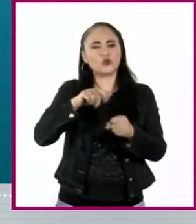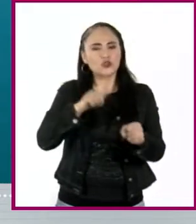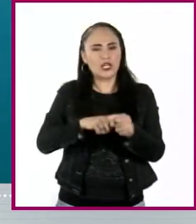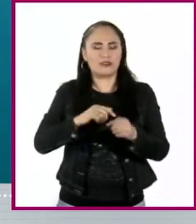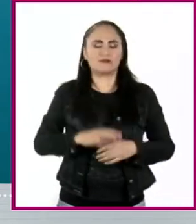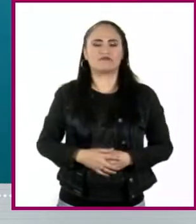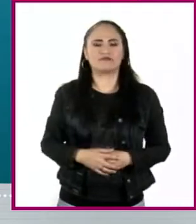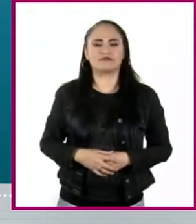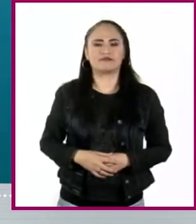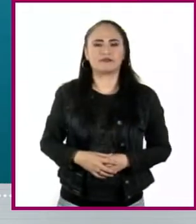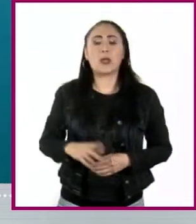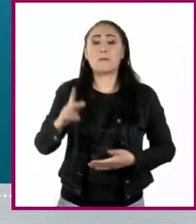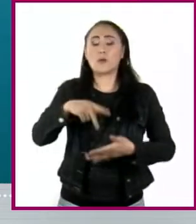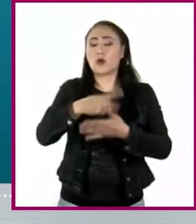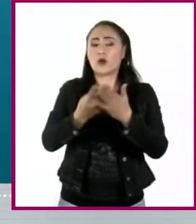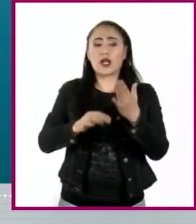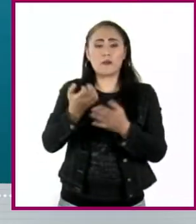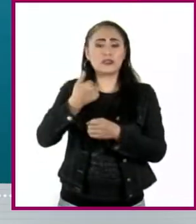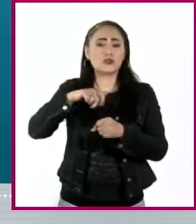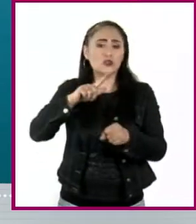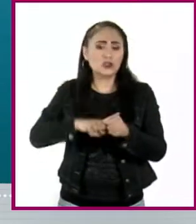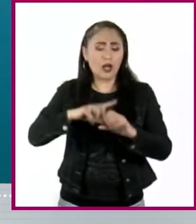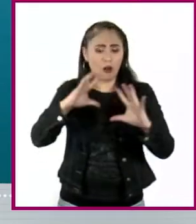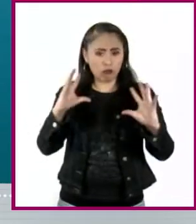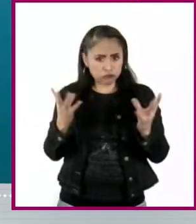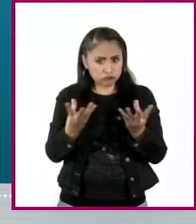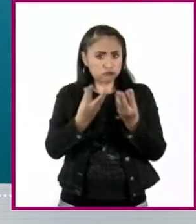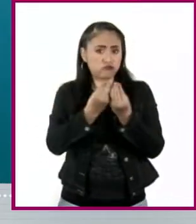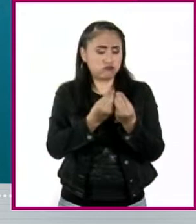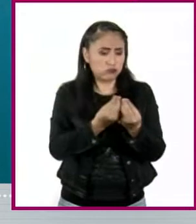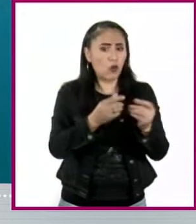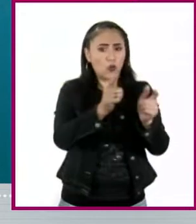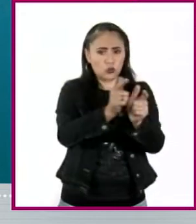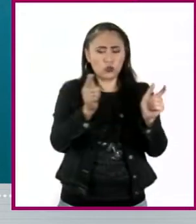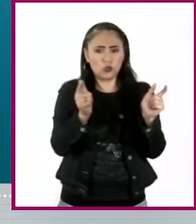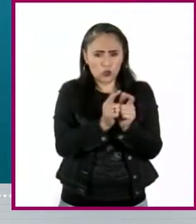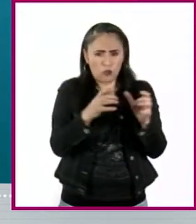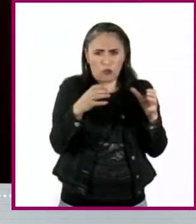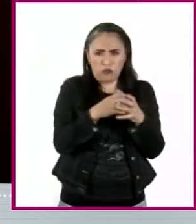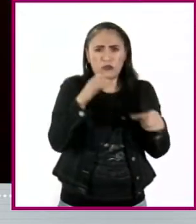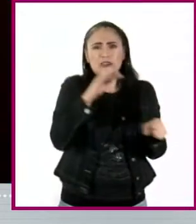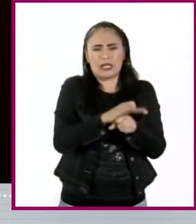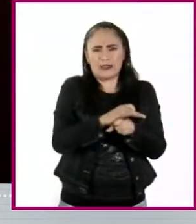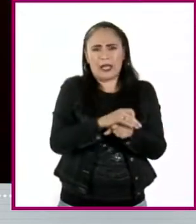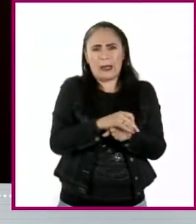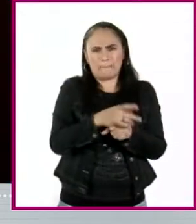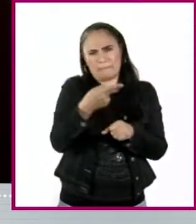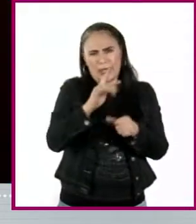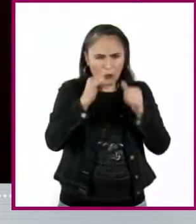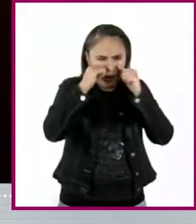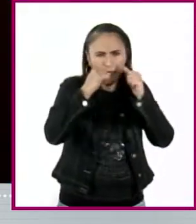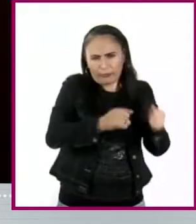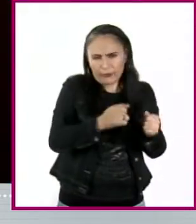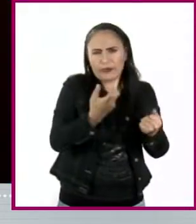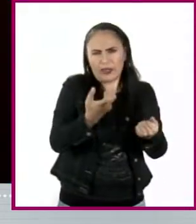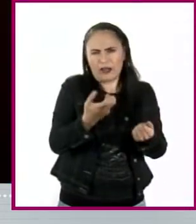algunos ejemplos de programas sociales integrales que atiendan a grupos en situación de vulnerabilidad? Bueno, creo que hoy contamos con